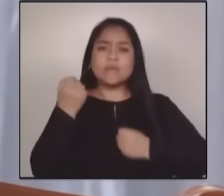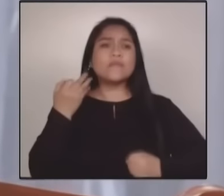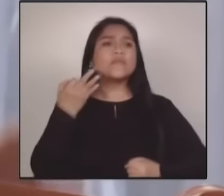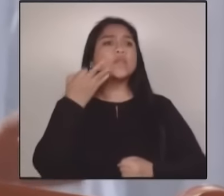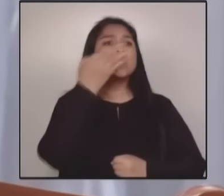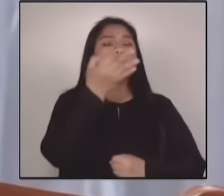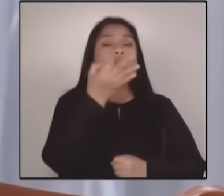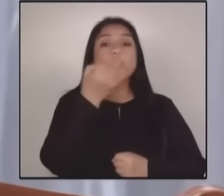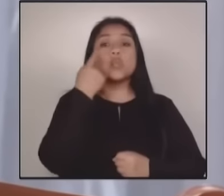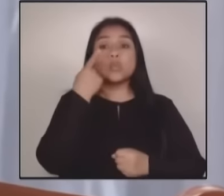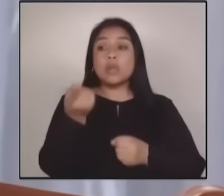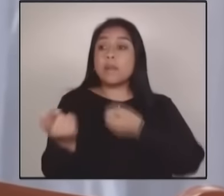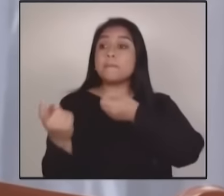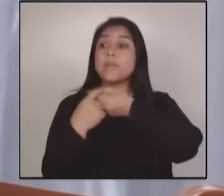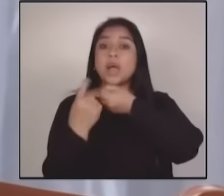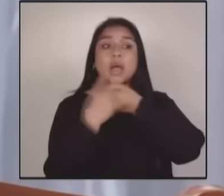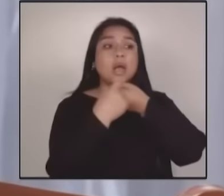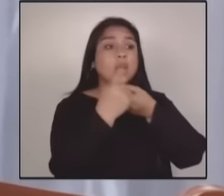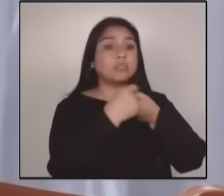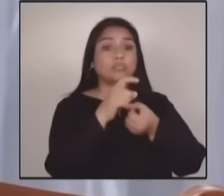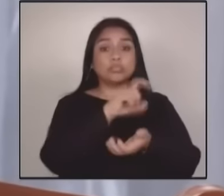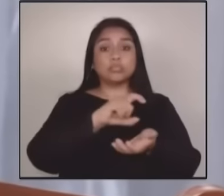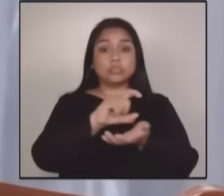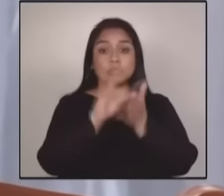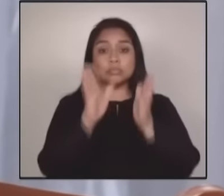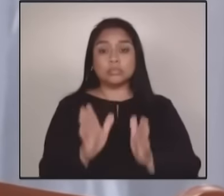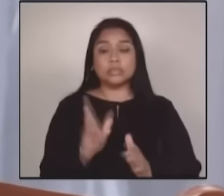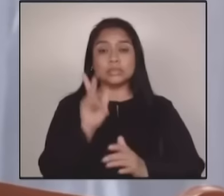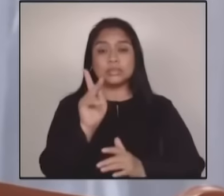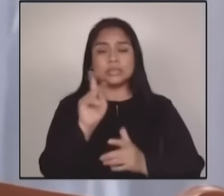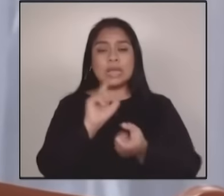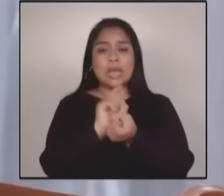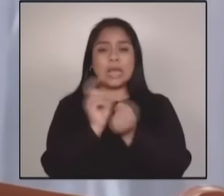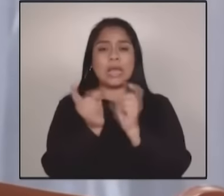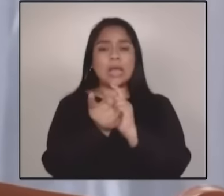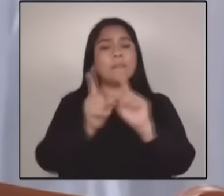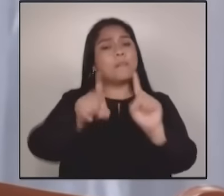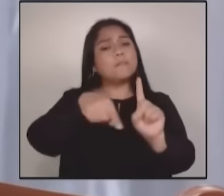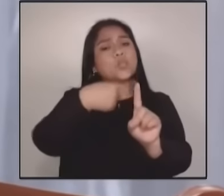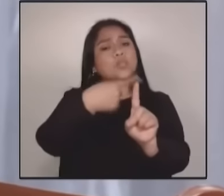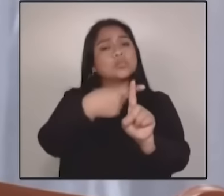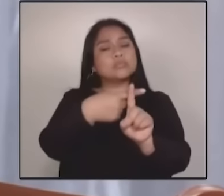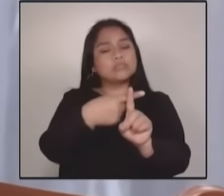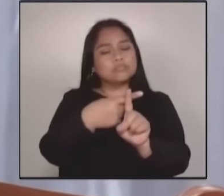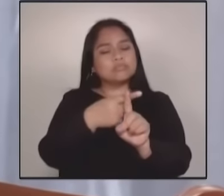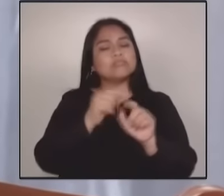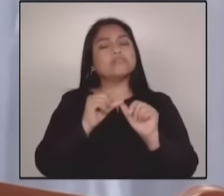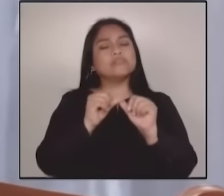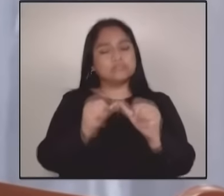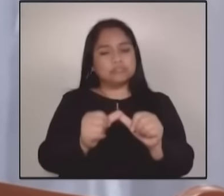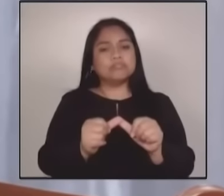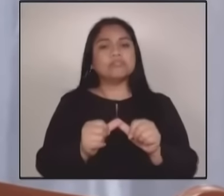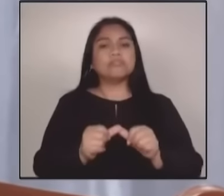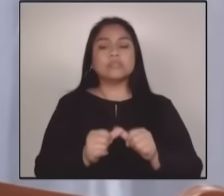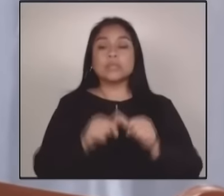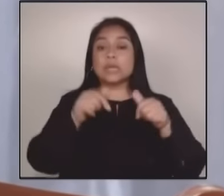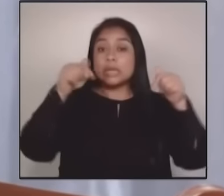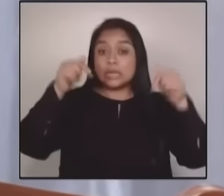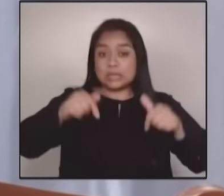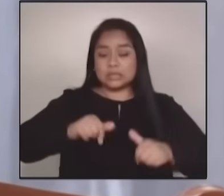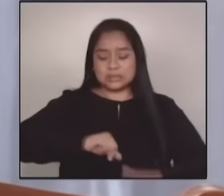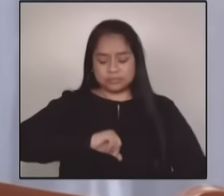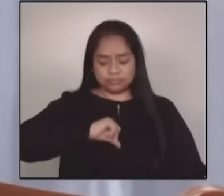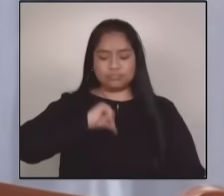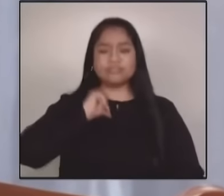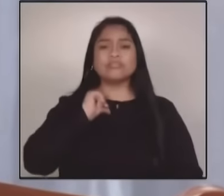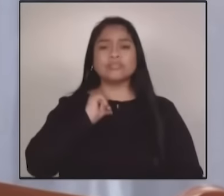la participación ciudadana y el cambio positivo prevalezcan. Este honor